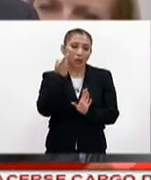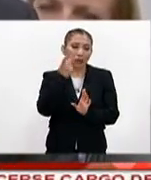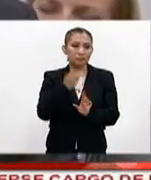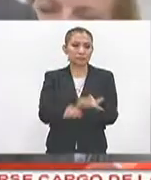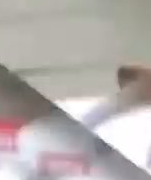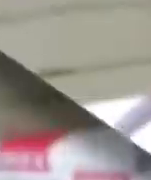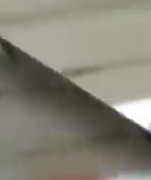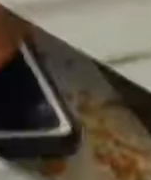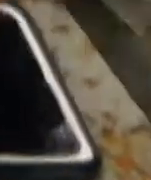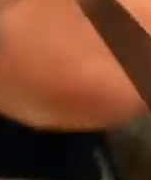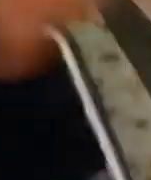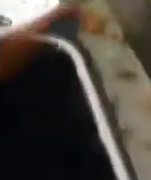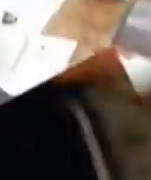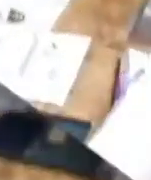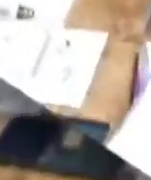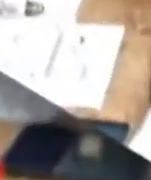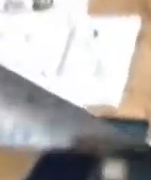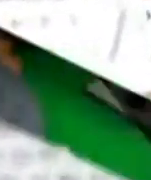manejaremos.